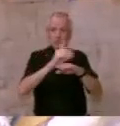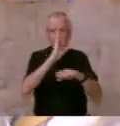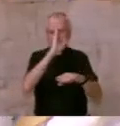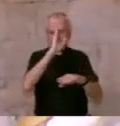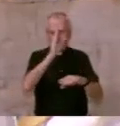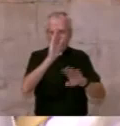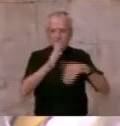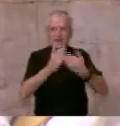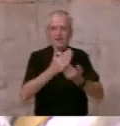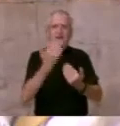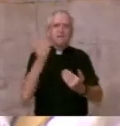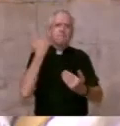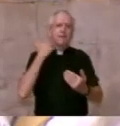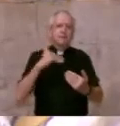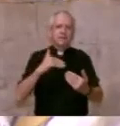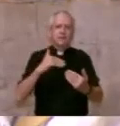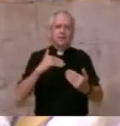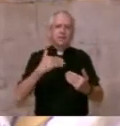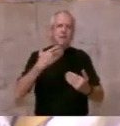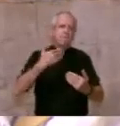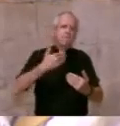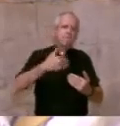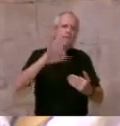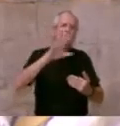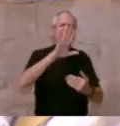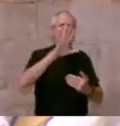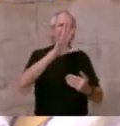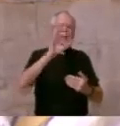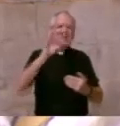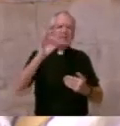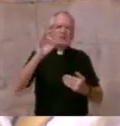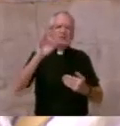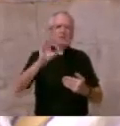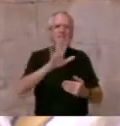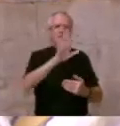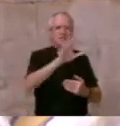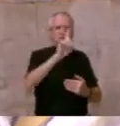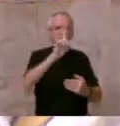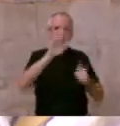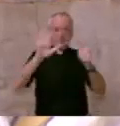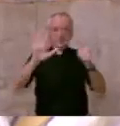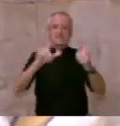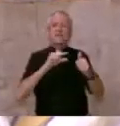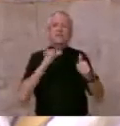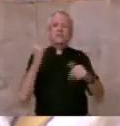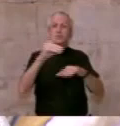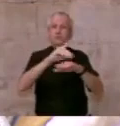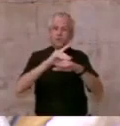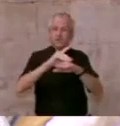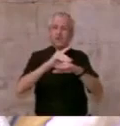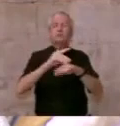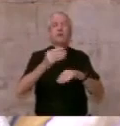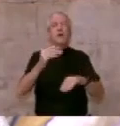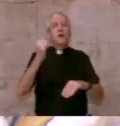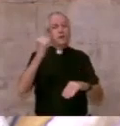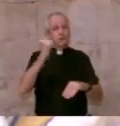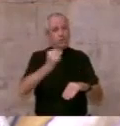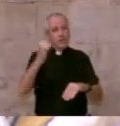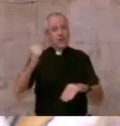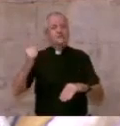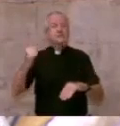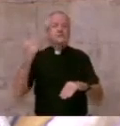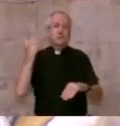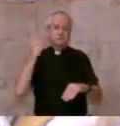martirio de un total de 516 del presbiterio diocesano. Con la persecució